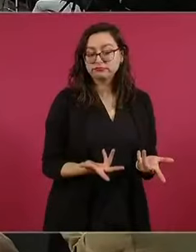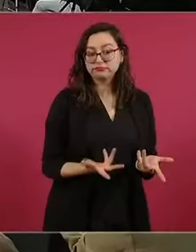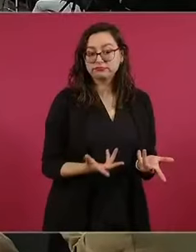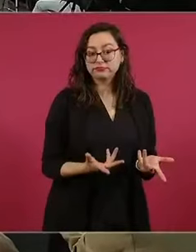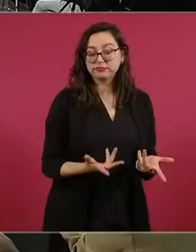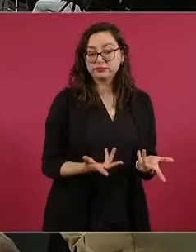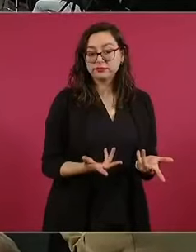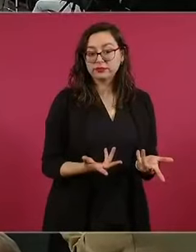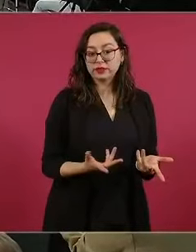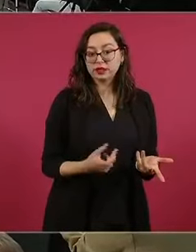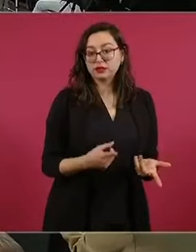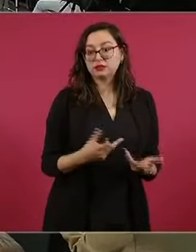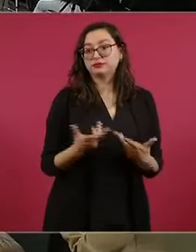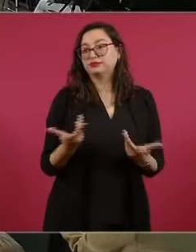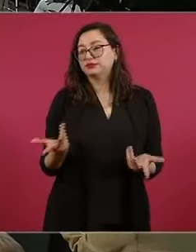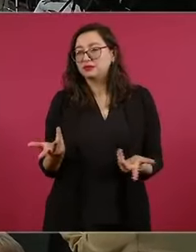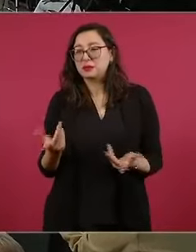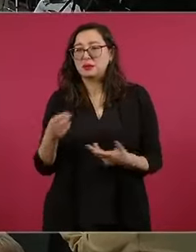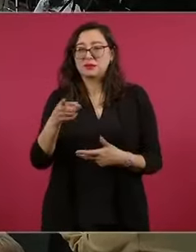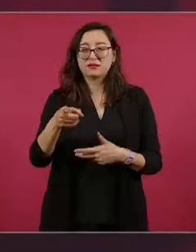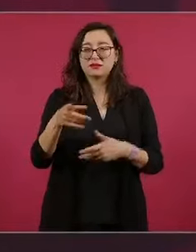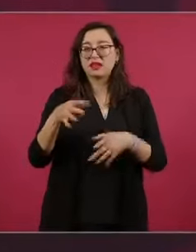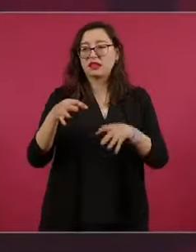el número de trabajadores,